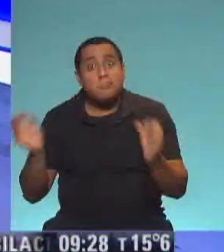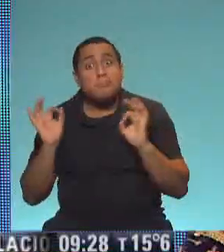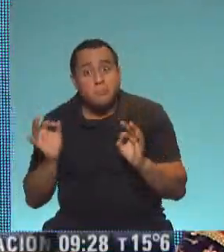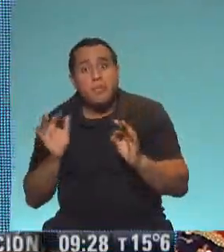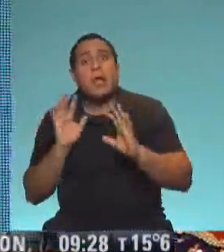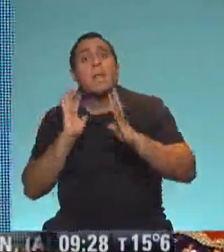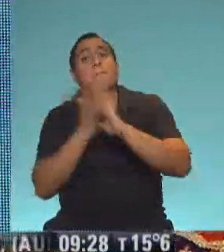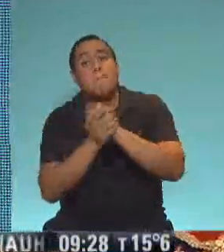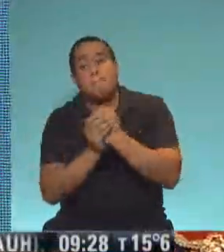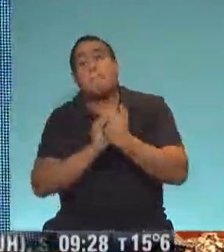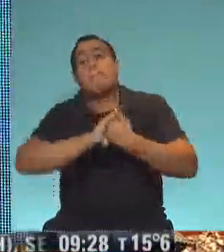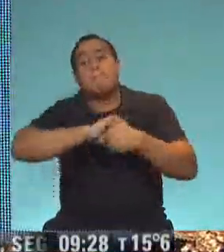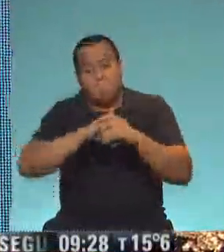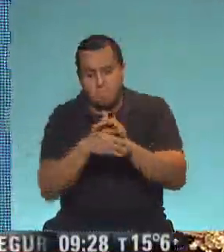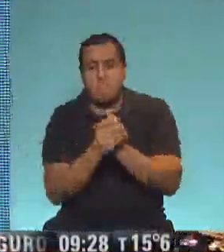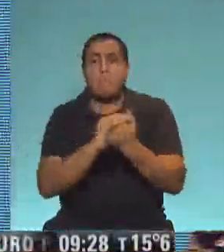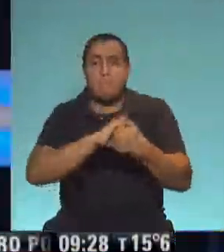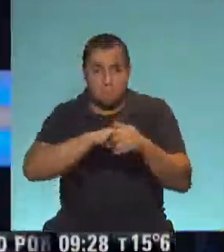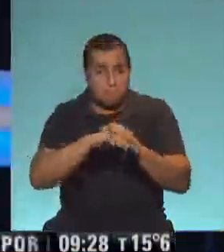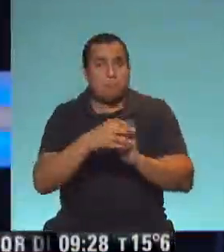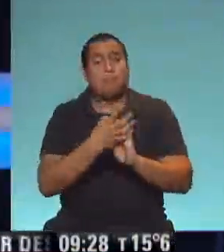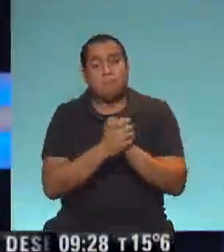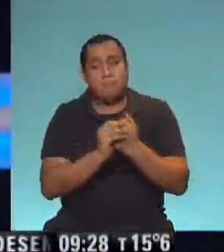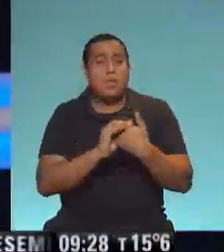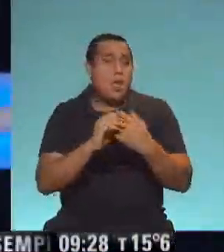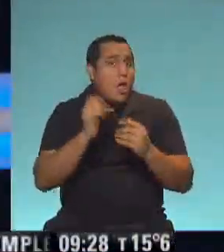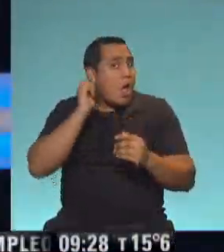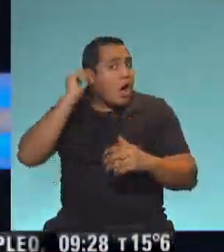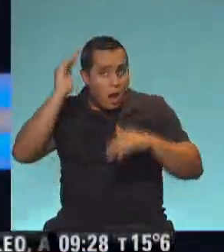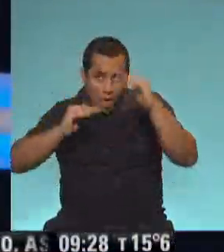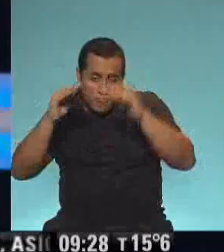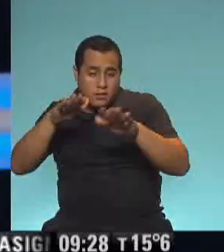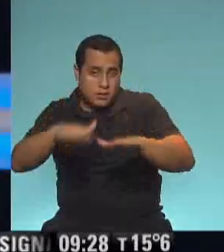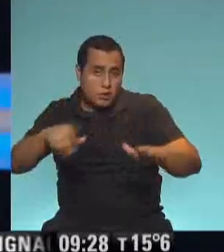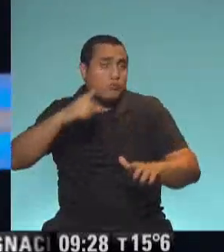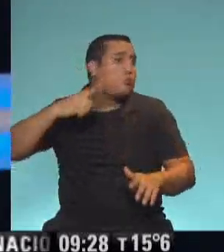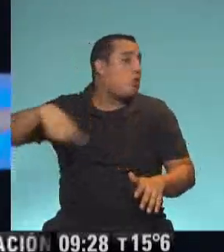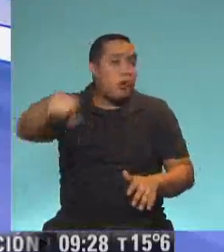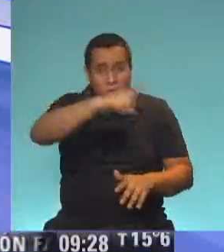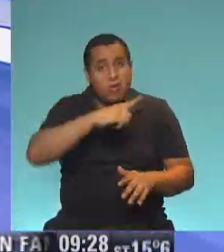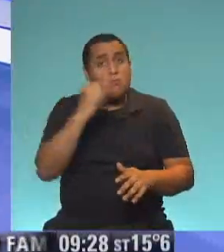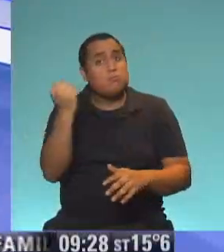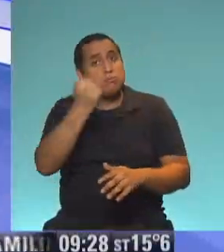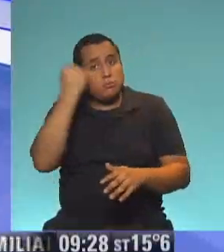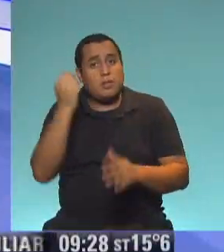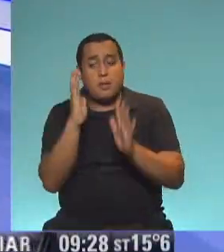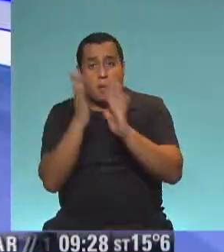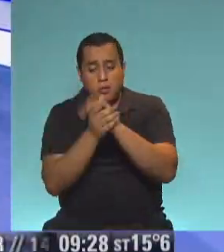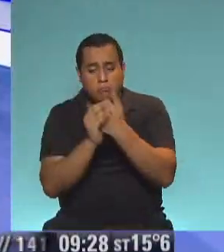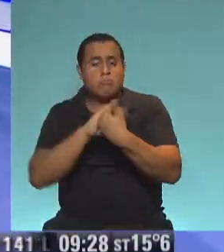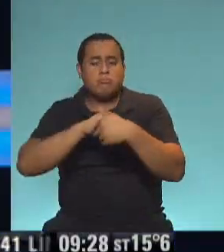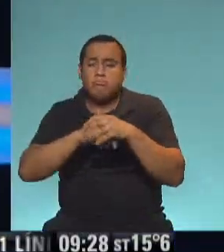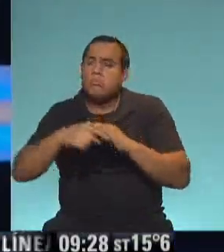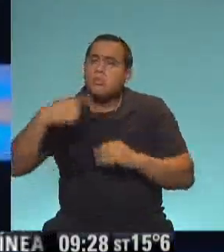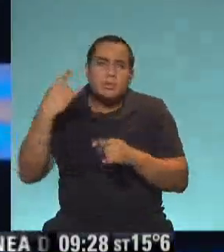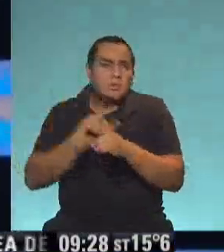las manos. Muy bien. Importante esto, todos grandes chicos, esto del lavado de manos. Es lo más importante. Frecuentemente,